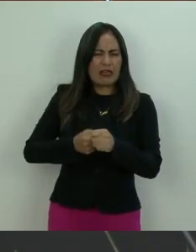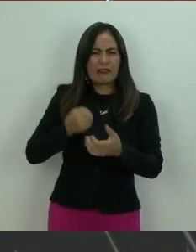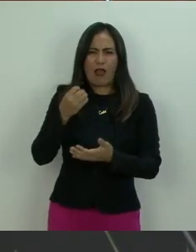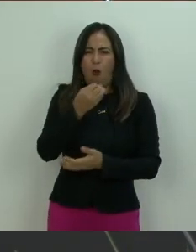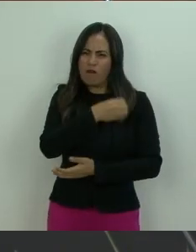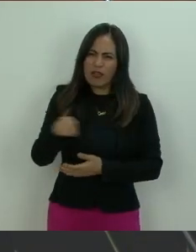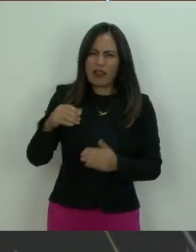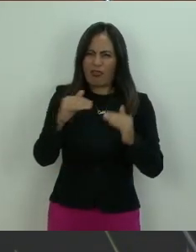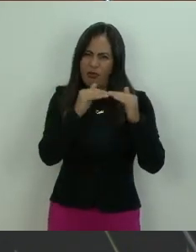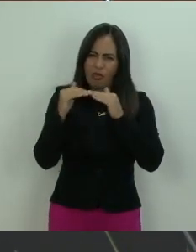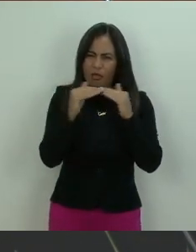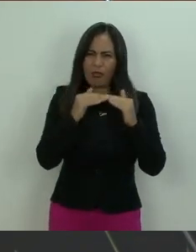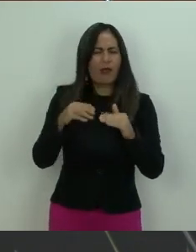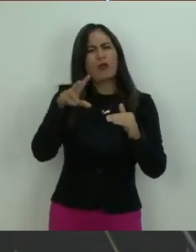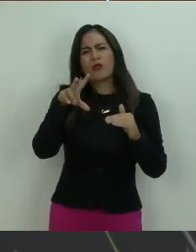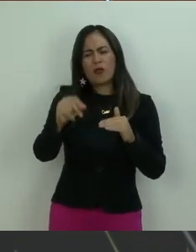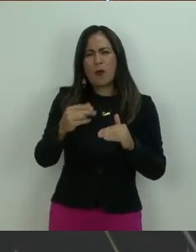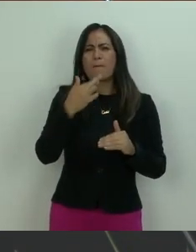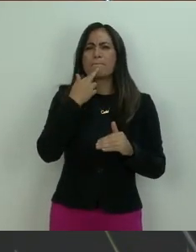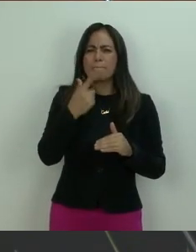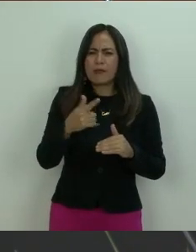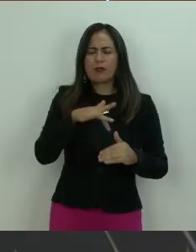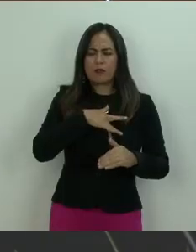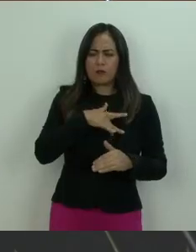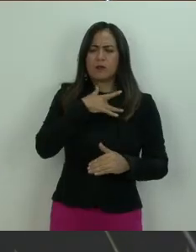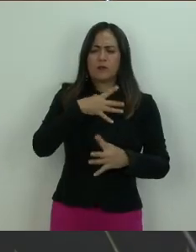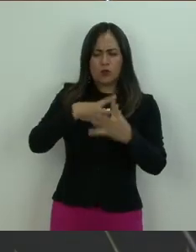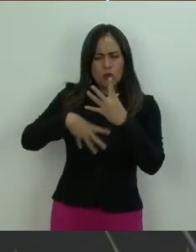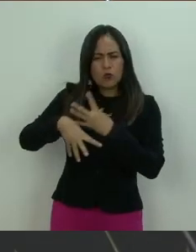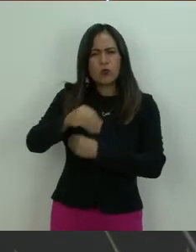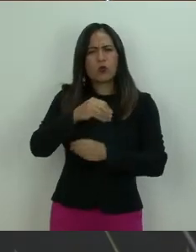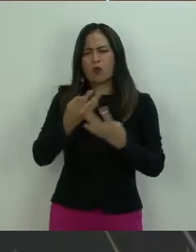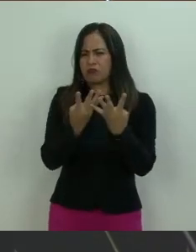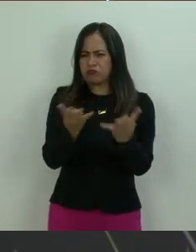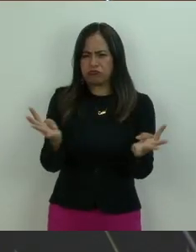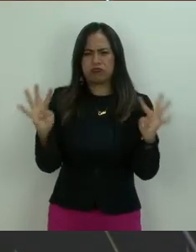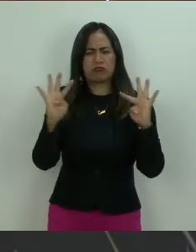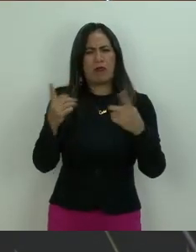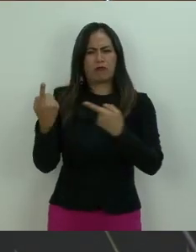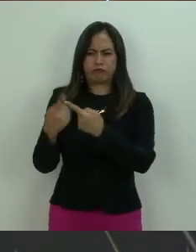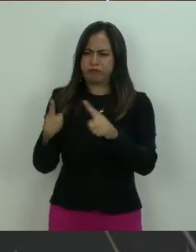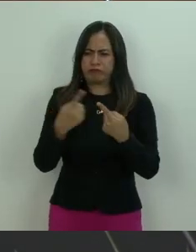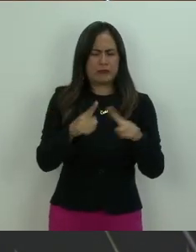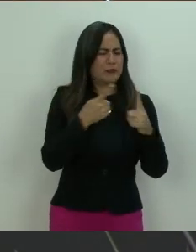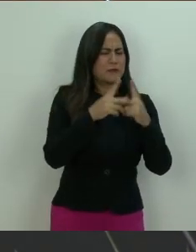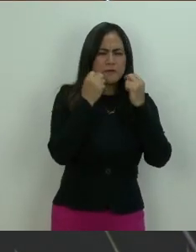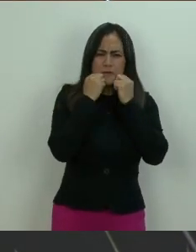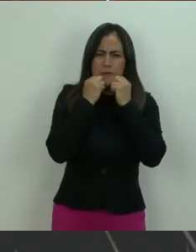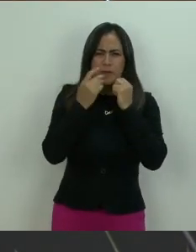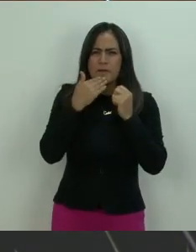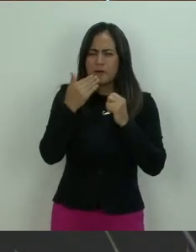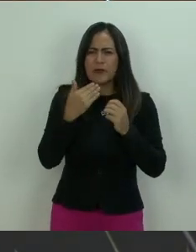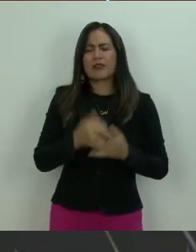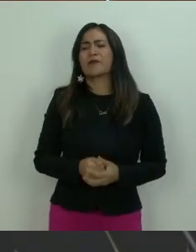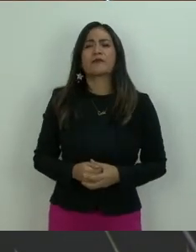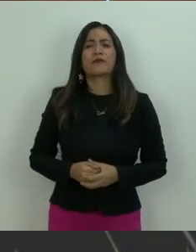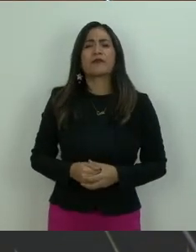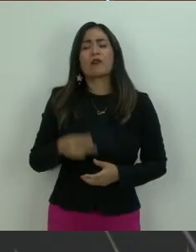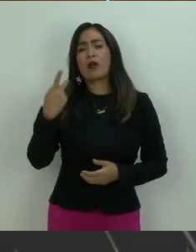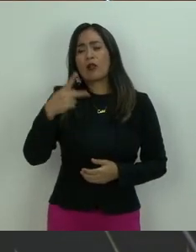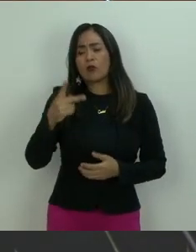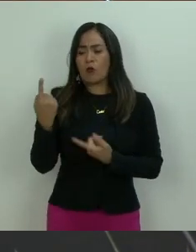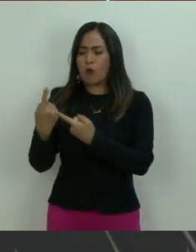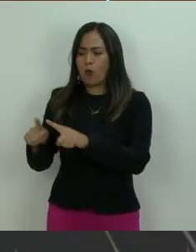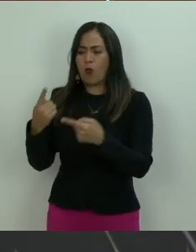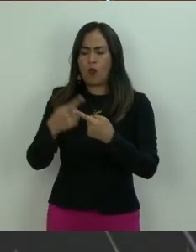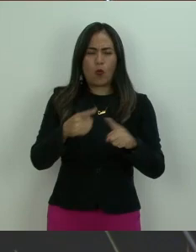social en lugar de moverse hacia la construcción de una comunidad plural. El acercamiento intercultural a la diversidad ha